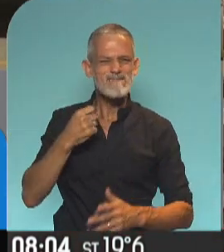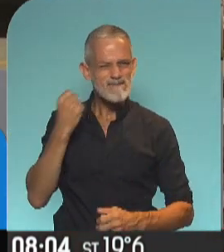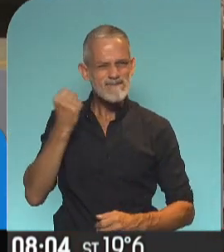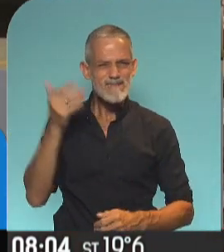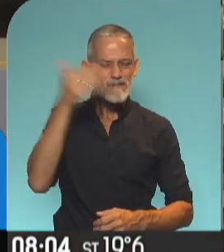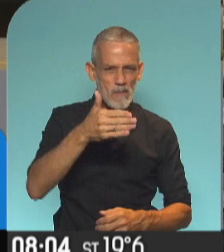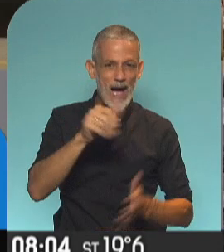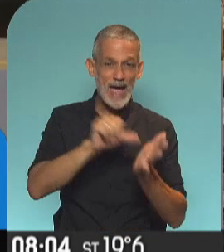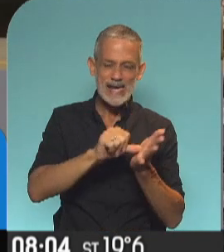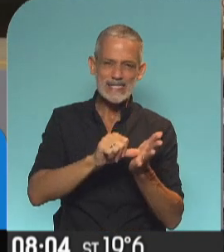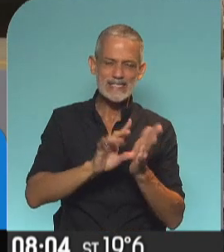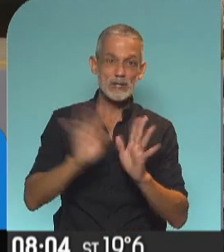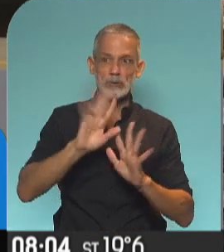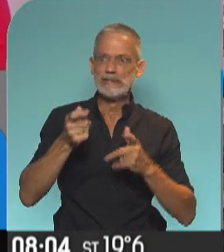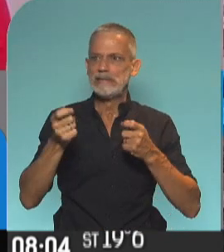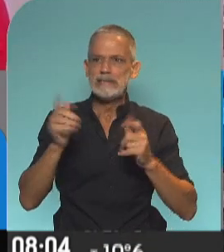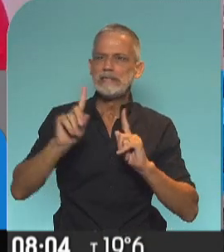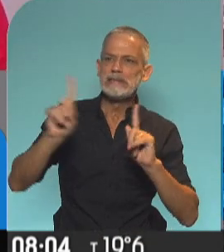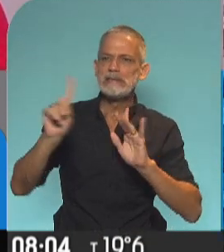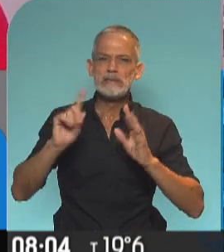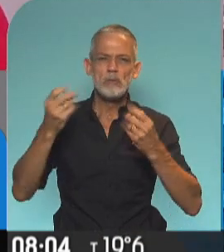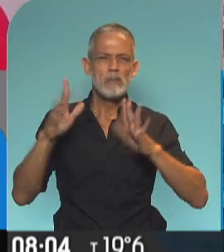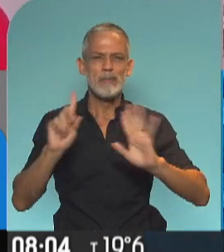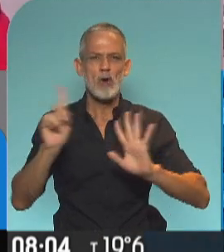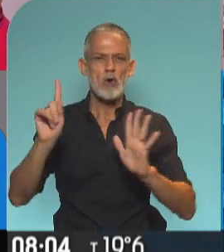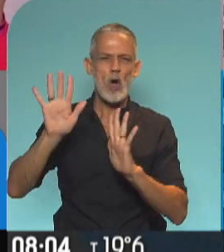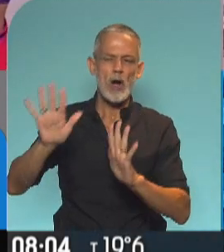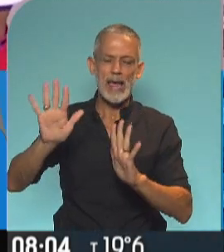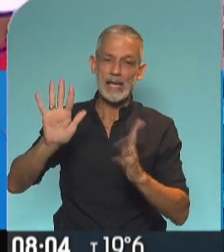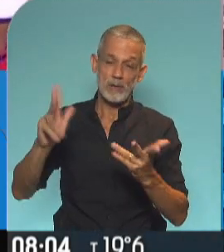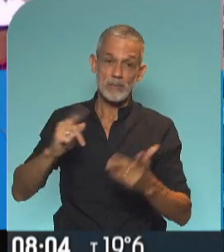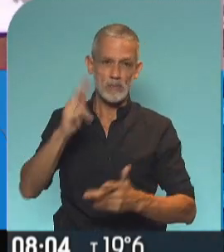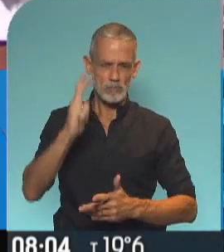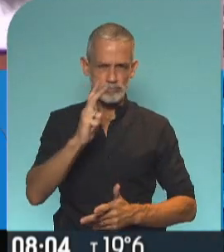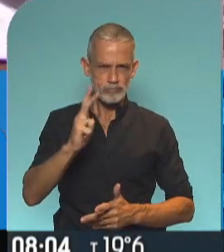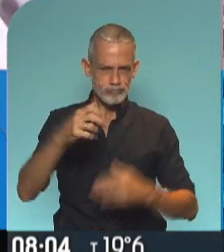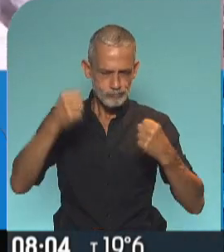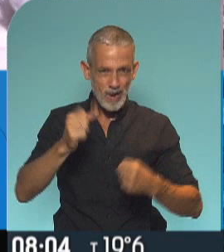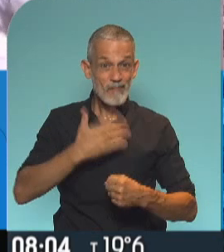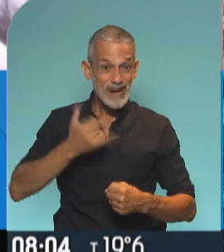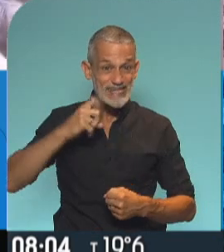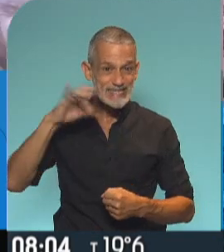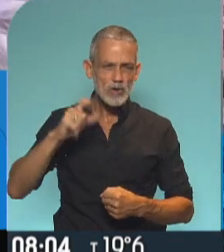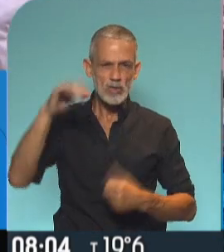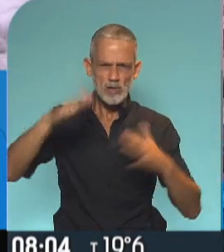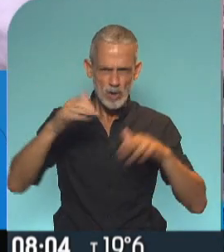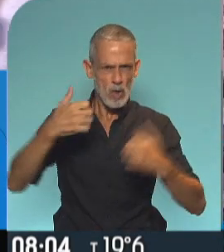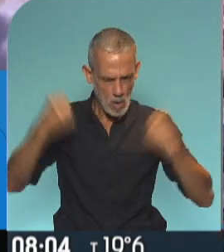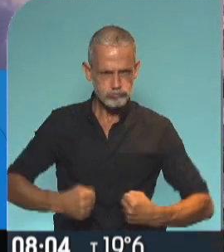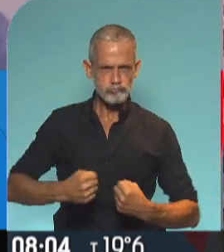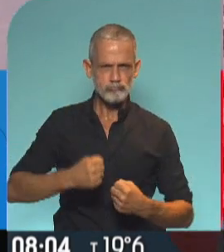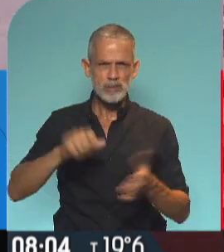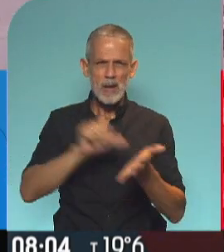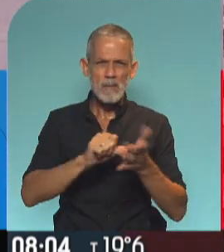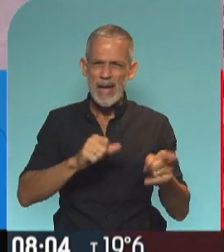también viajar a Irak y se lo convenció para que no viaje, pero Francisco dijo: Irak no tiene la culpa. Y si